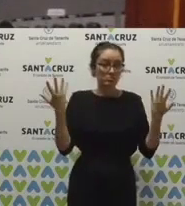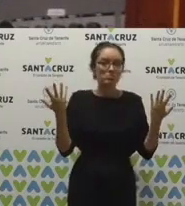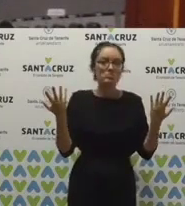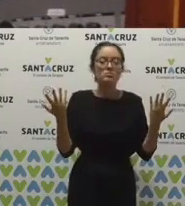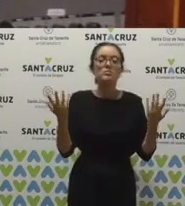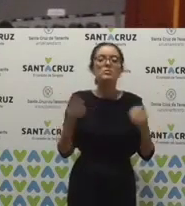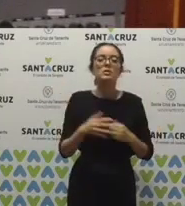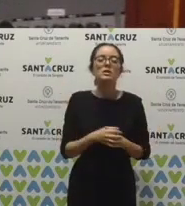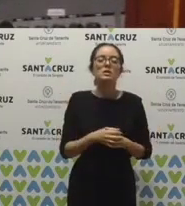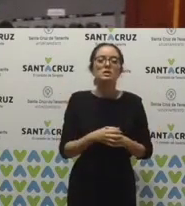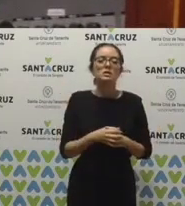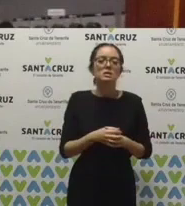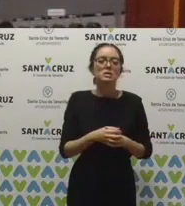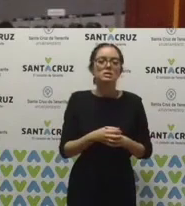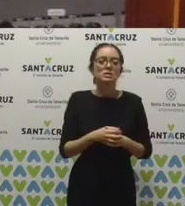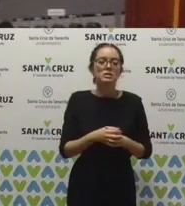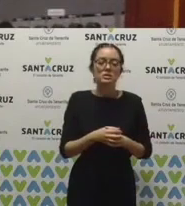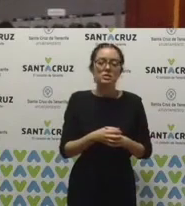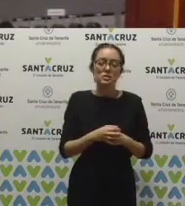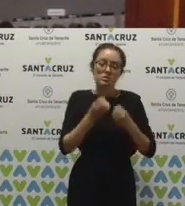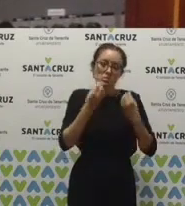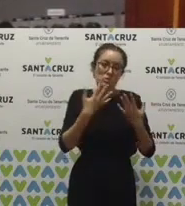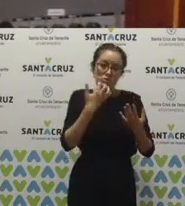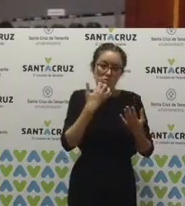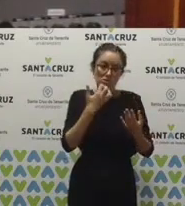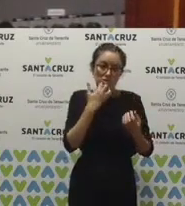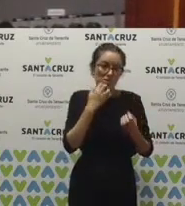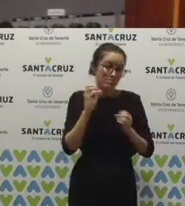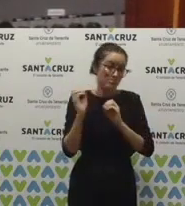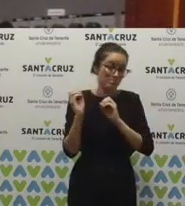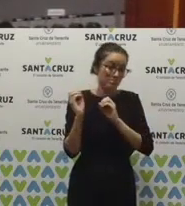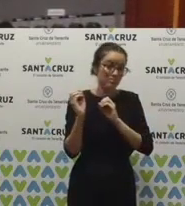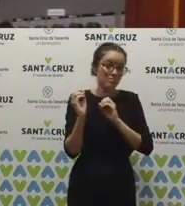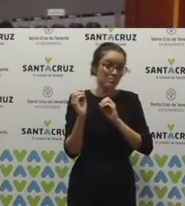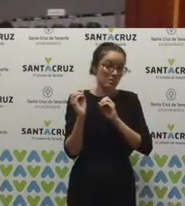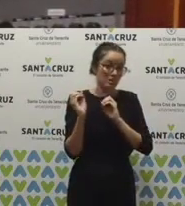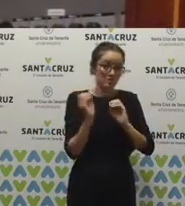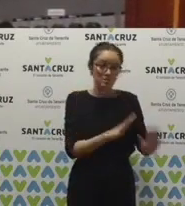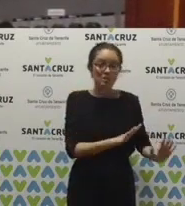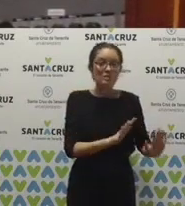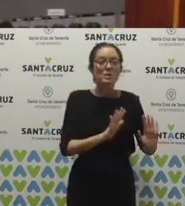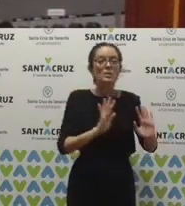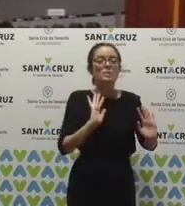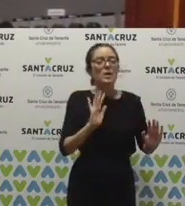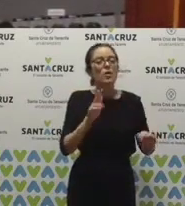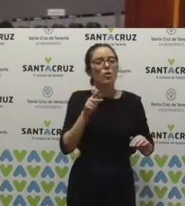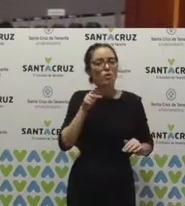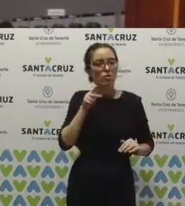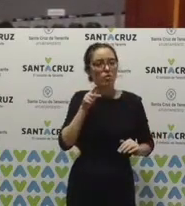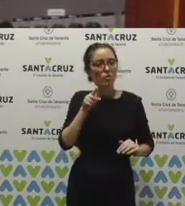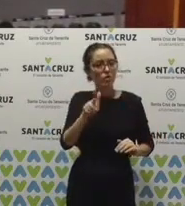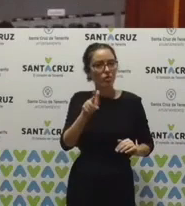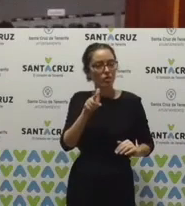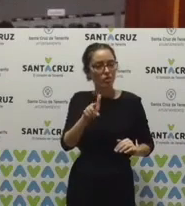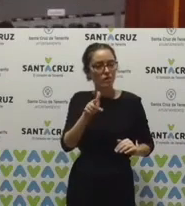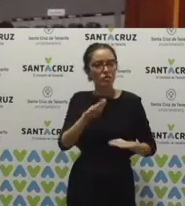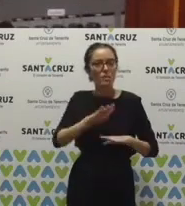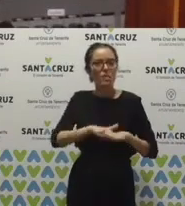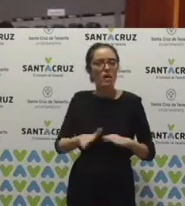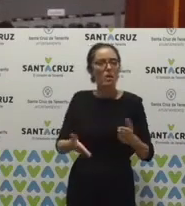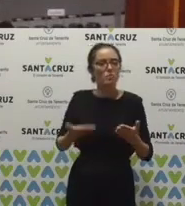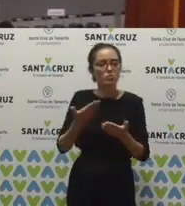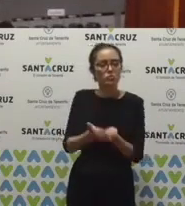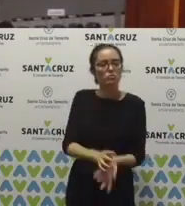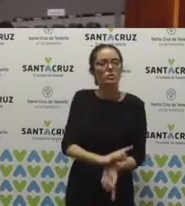apruebe y que se rechace por parte de la mayoría del gobierno pero el derecho a poder llevar a aceptar una moción transaccional